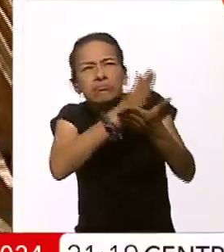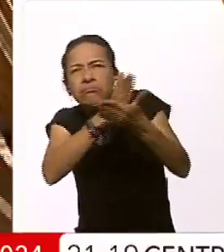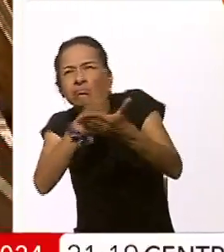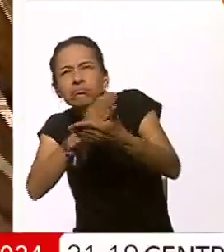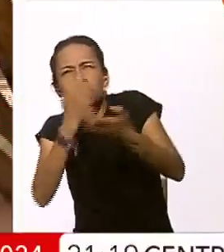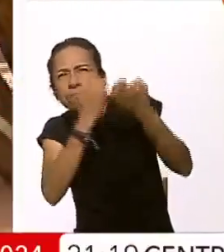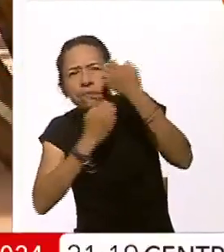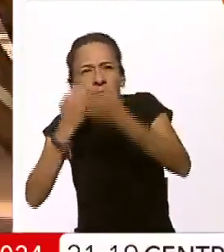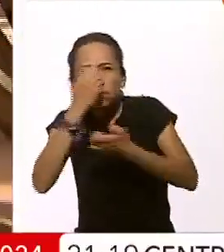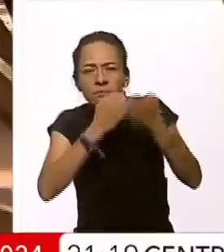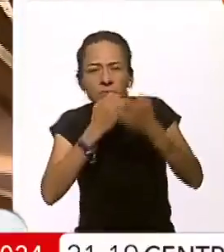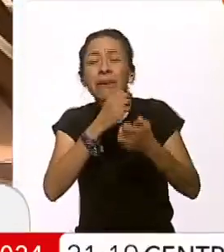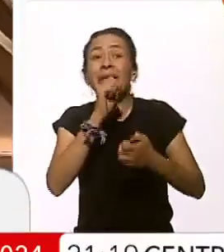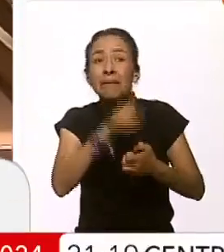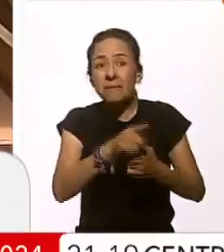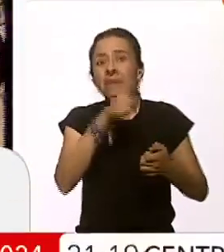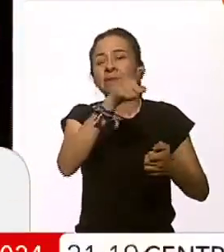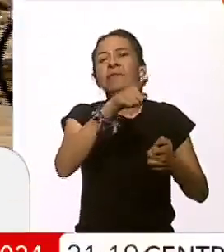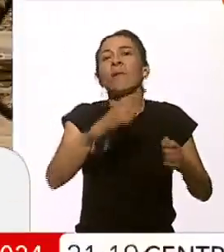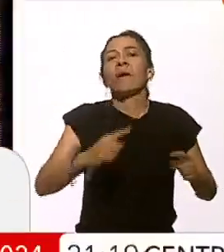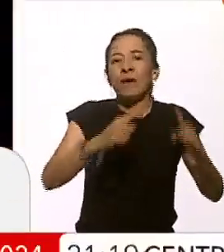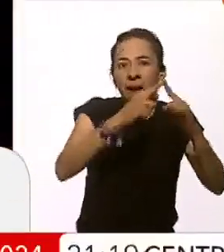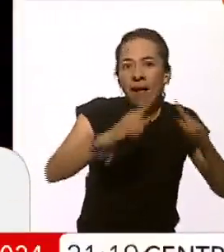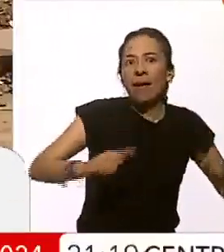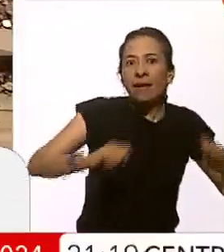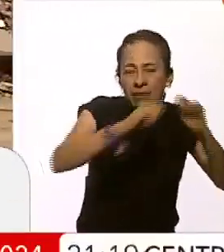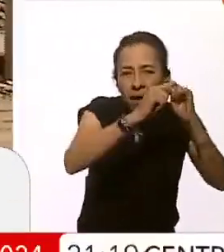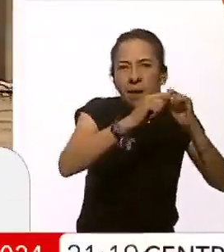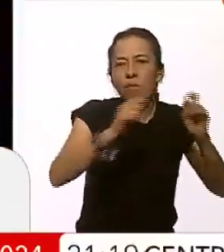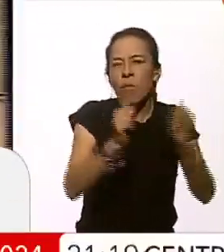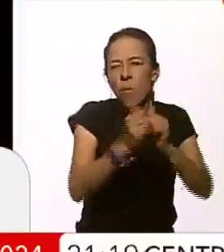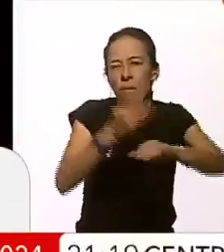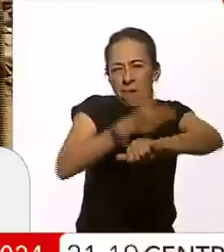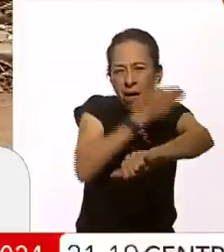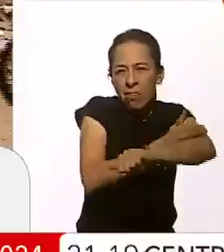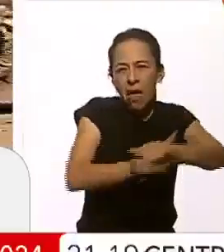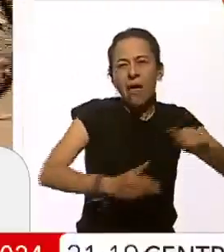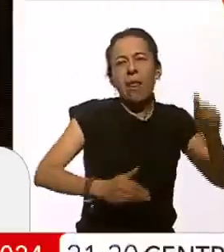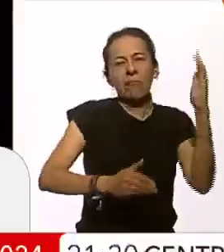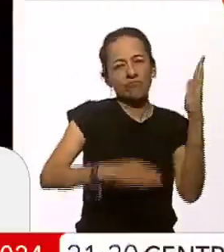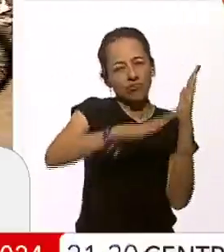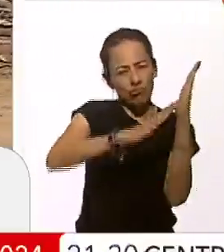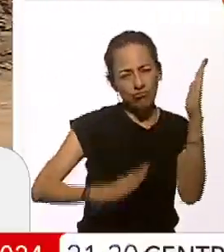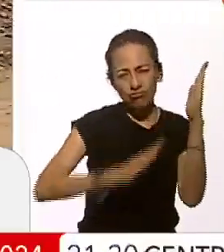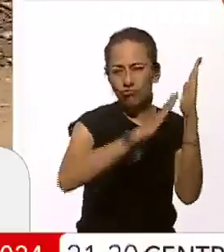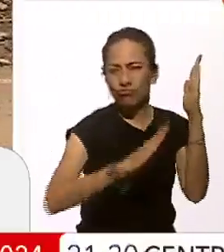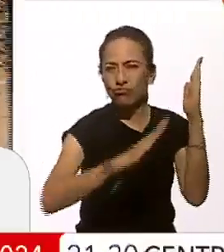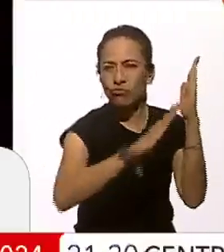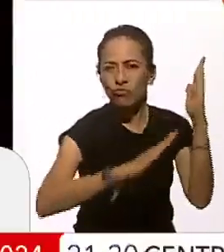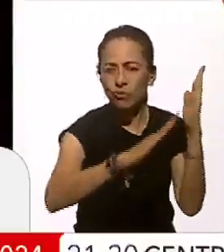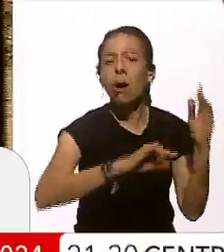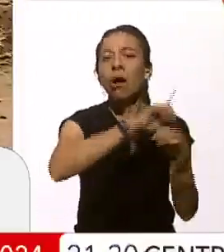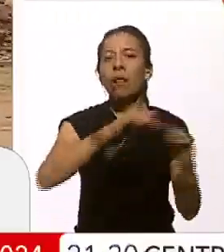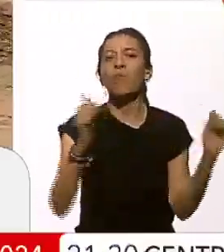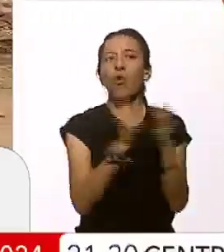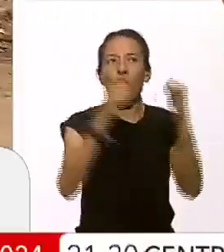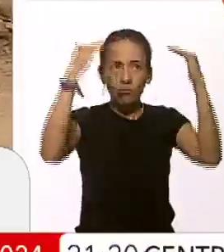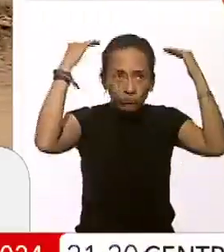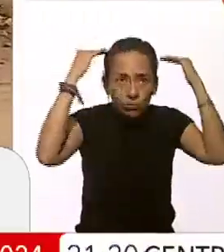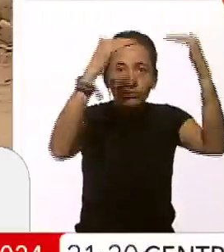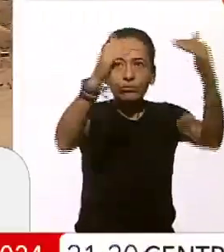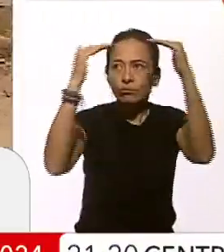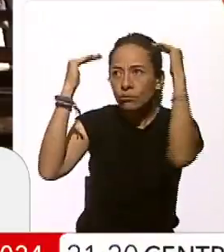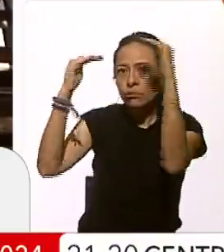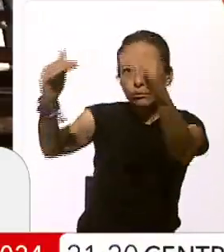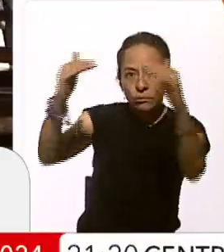apuntalaban los templos, se les cubrían con lonas, pero en realidad hacer los expedientes, que